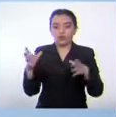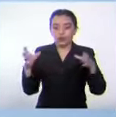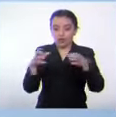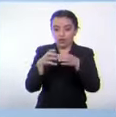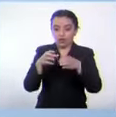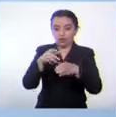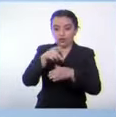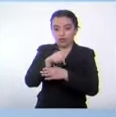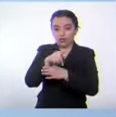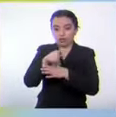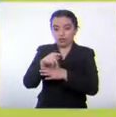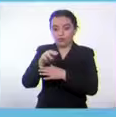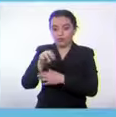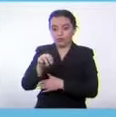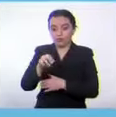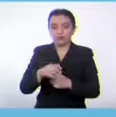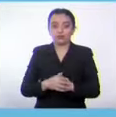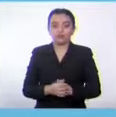en ppm.